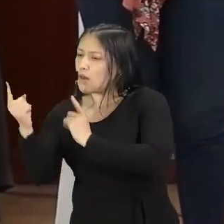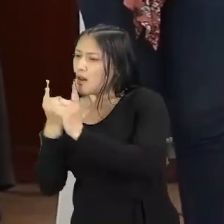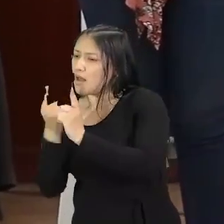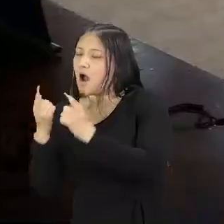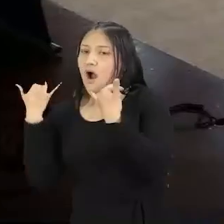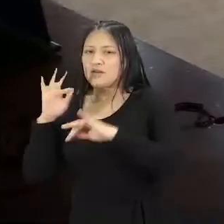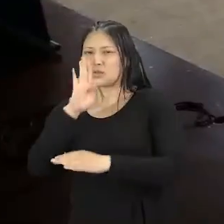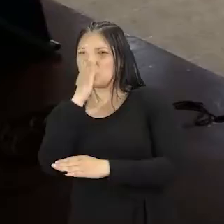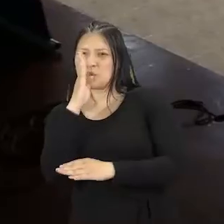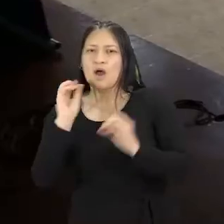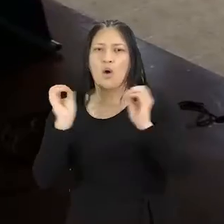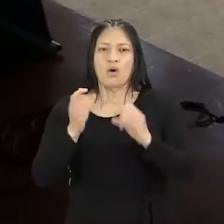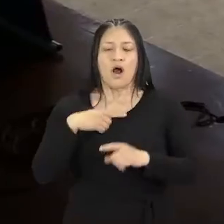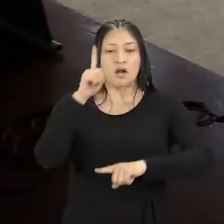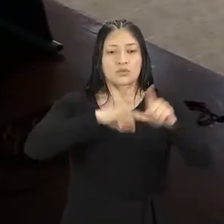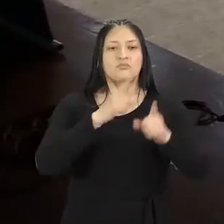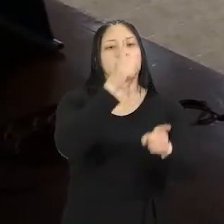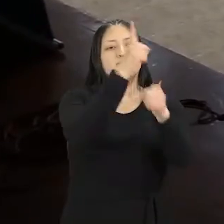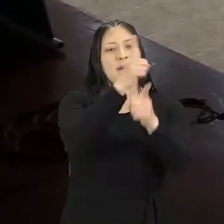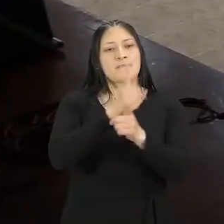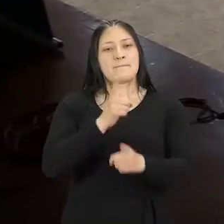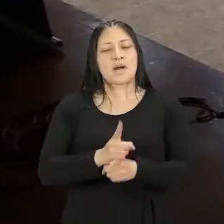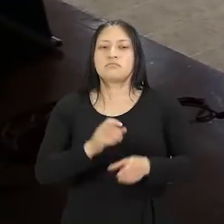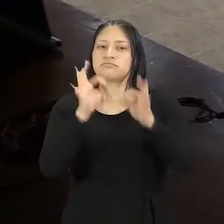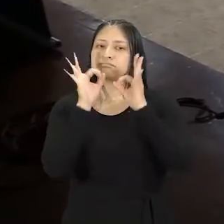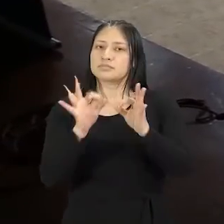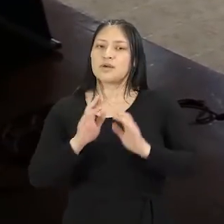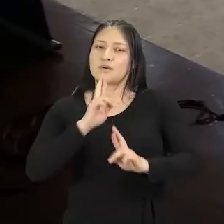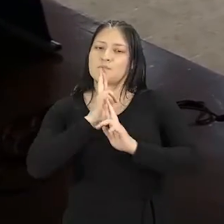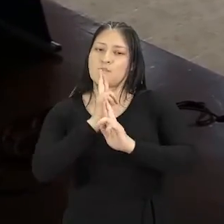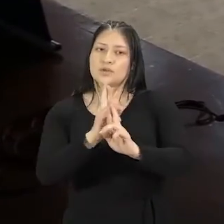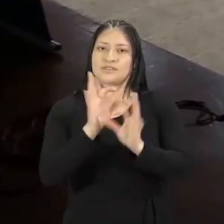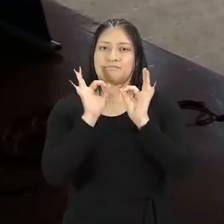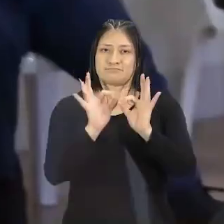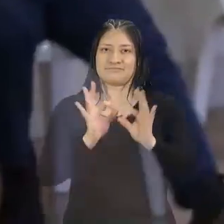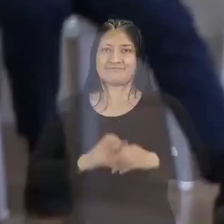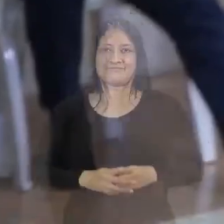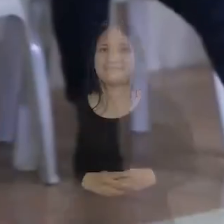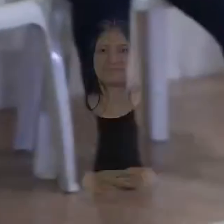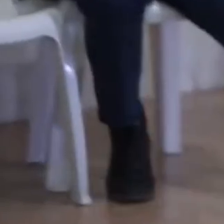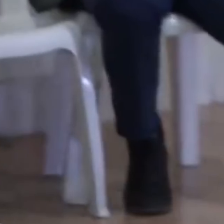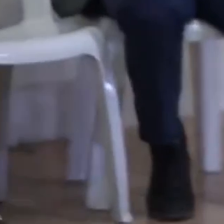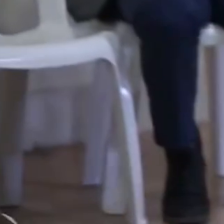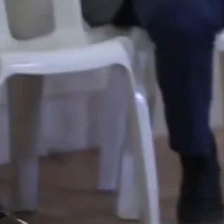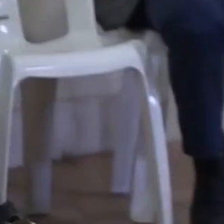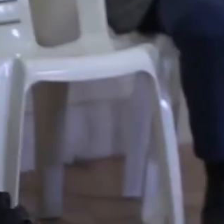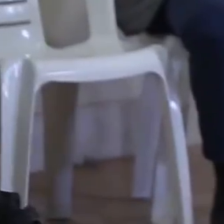que las dudas que tengan los integrantes de la mesa sean respondidos por la administración municipal.